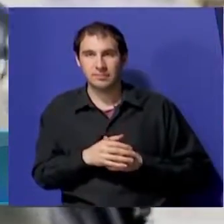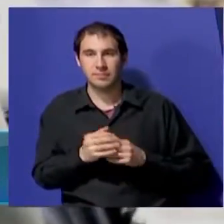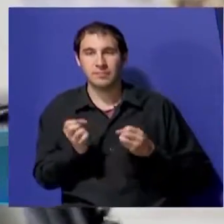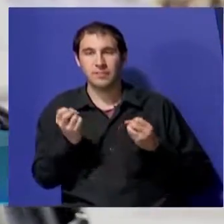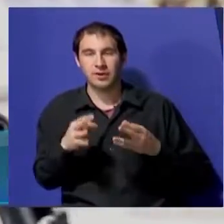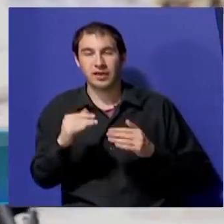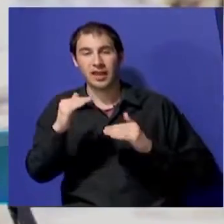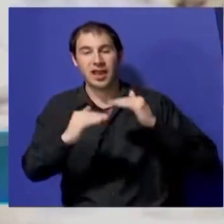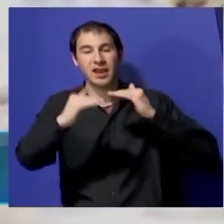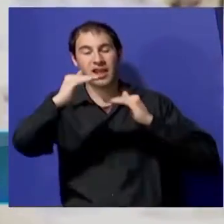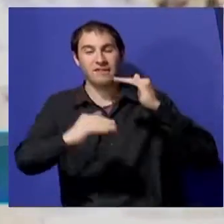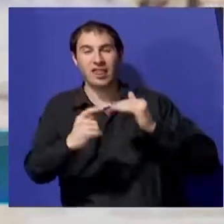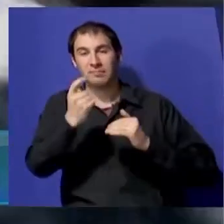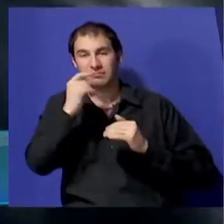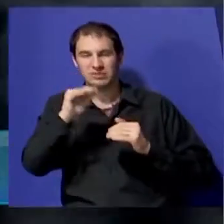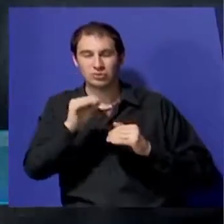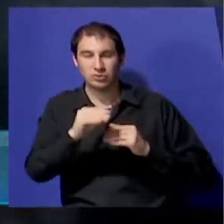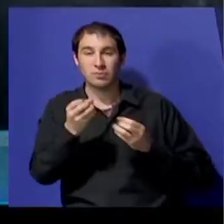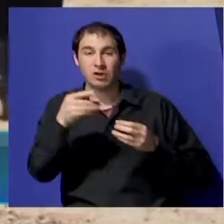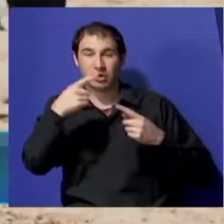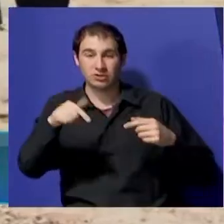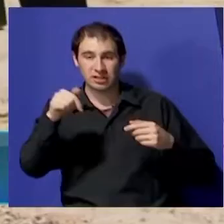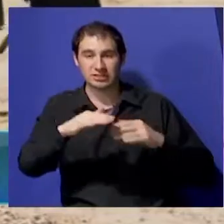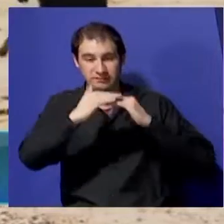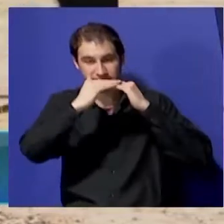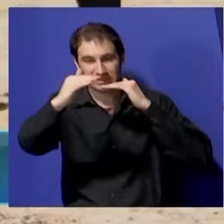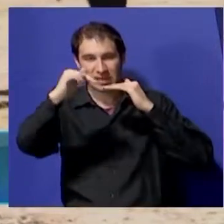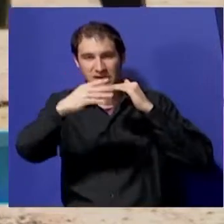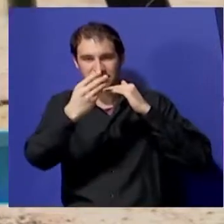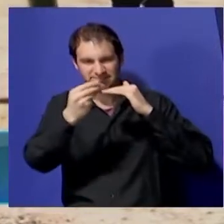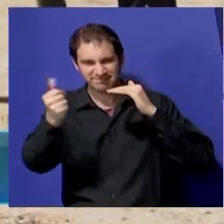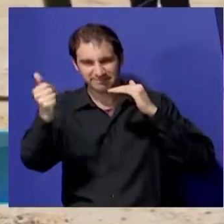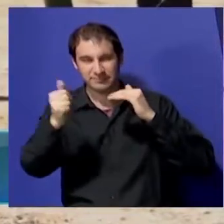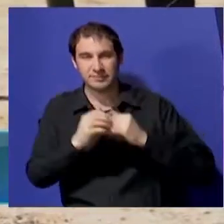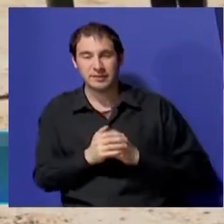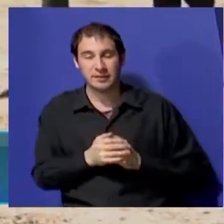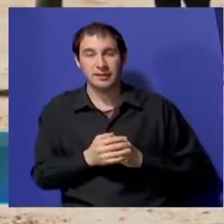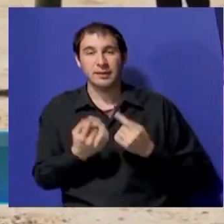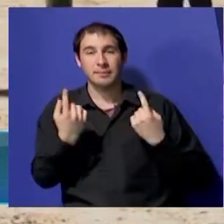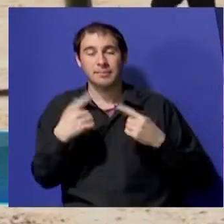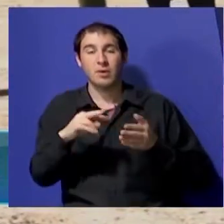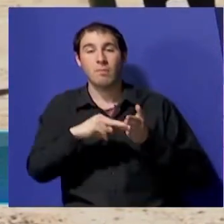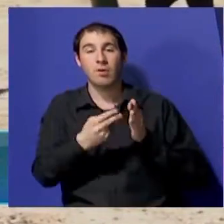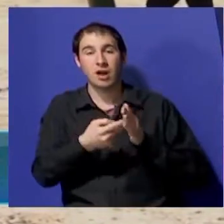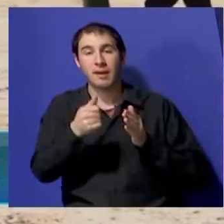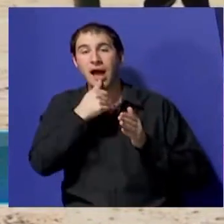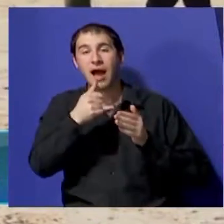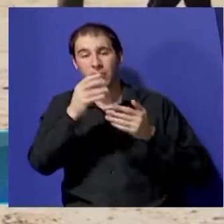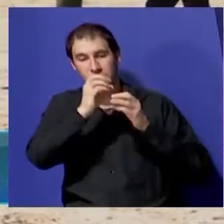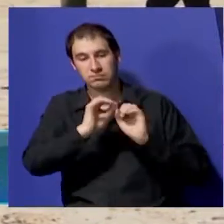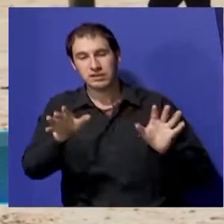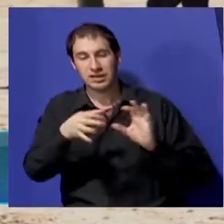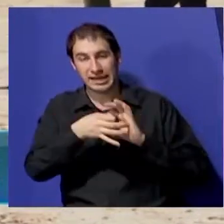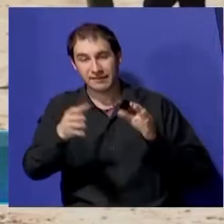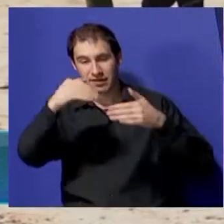justamente niveles de cianuro, porque el cianuro en superficie se degrada. El tema es la afectación a los acuíferos libres, a los